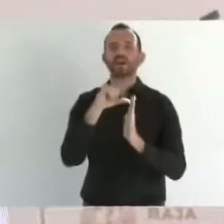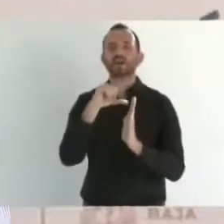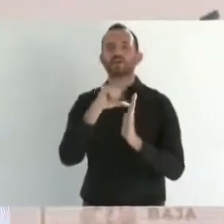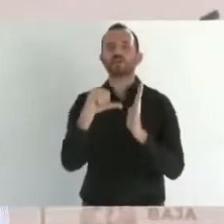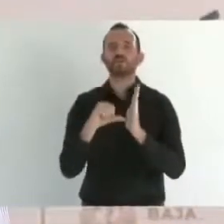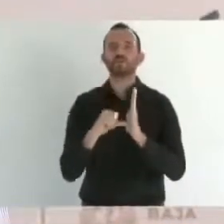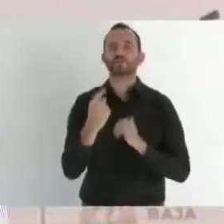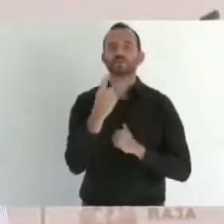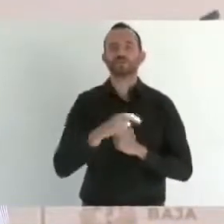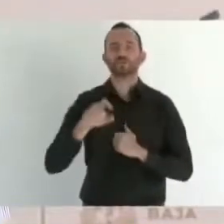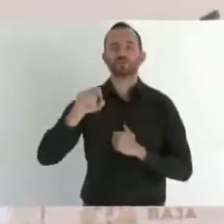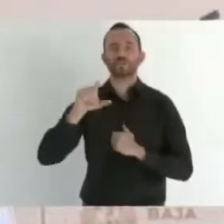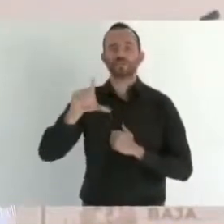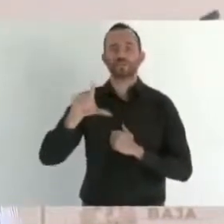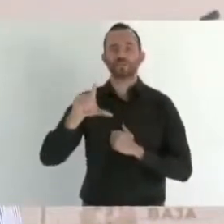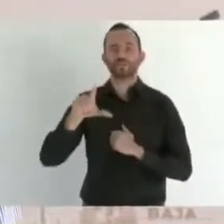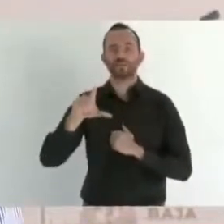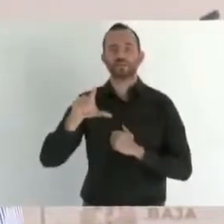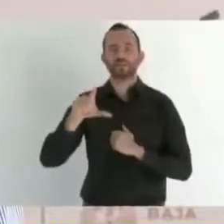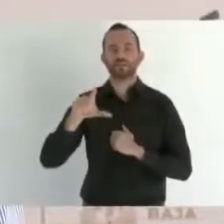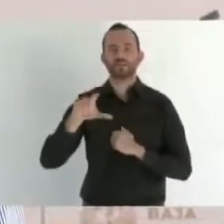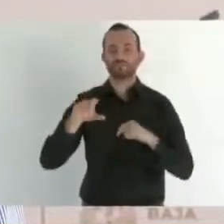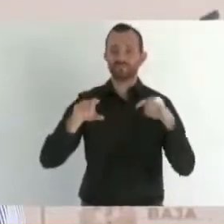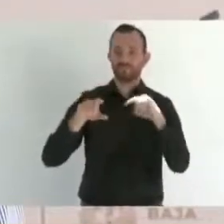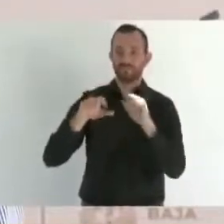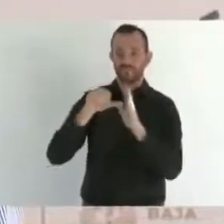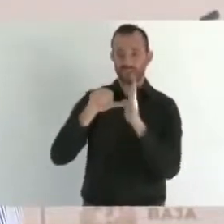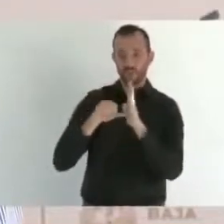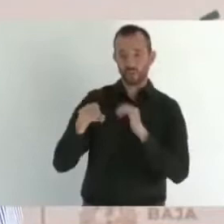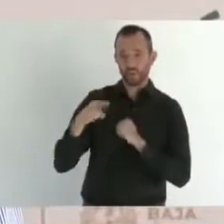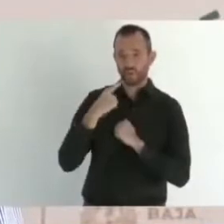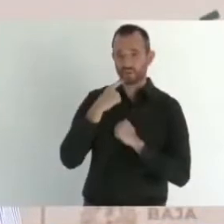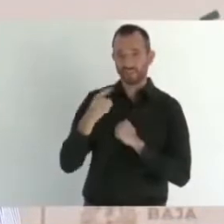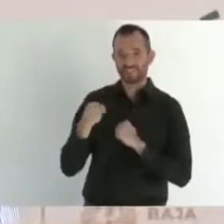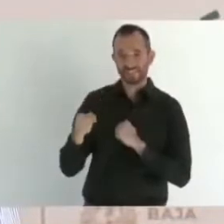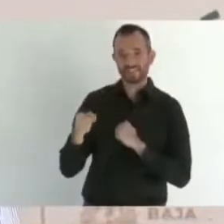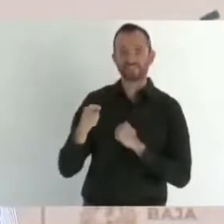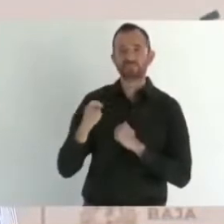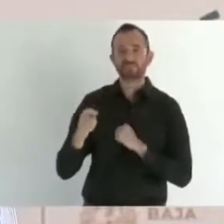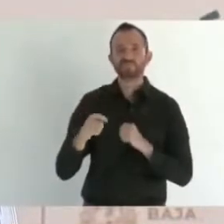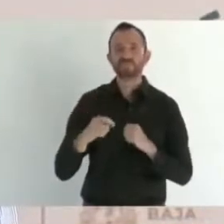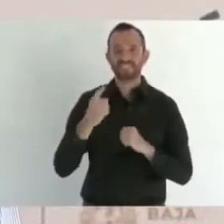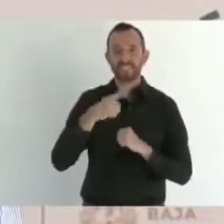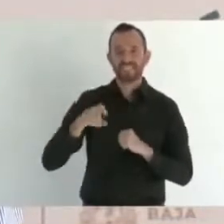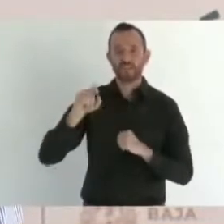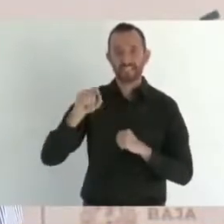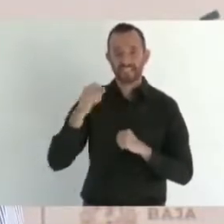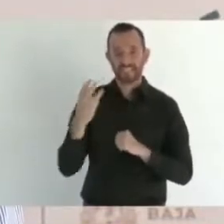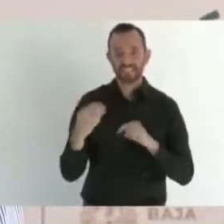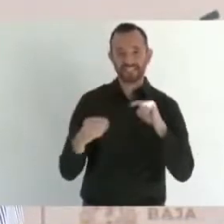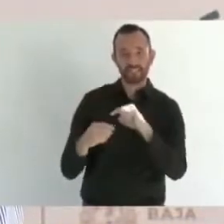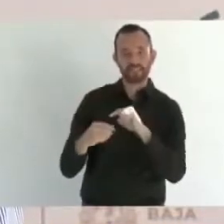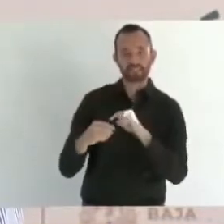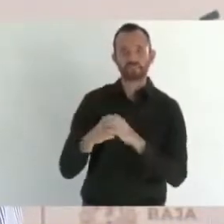en el artículo 123 y lo que tiene que ver con las prestaciones